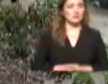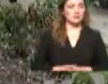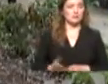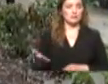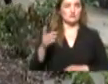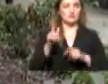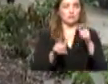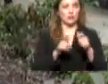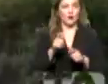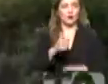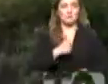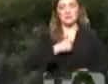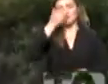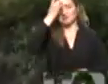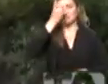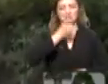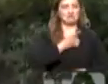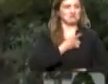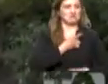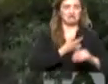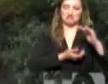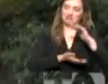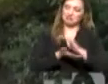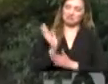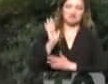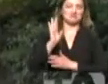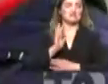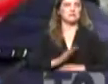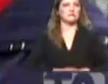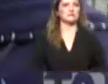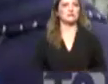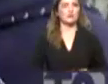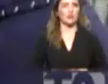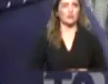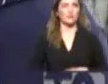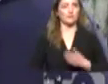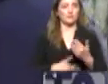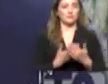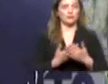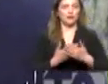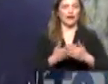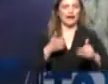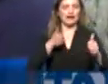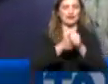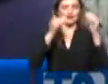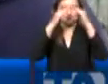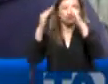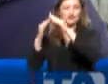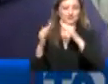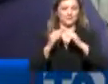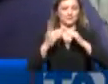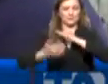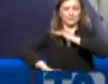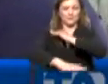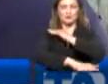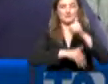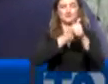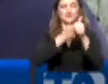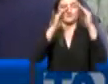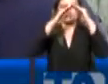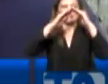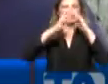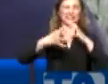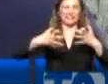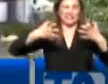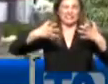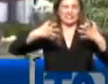ocupantes salieron por su cuenta ante el peligro de que el río socave todo. Todo lo que es a la ribera del río está fisurada en su mayoría. Tenemos